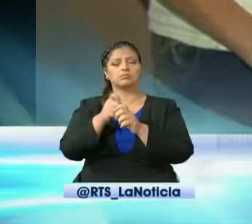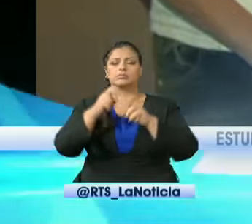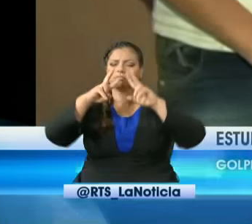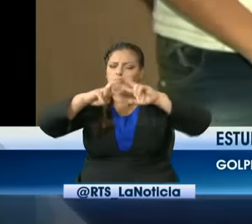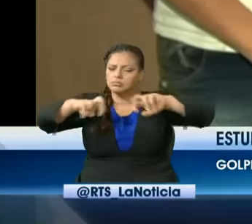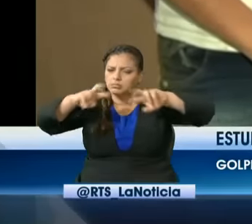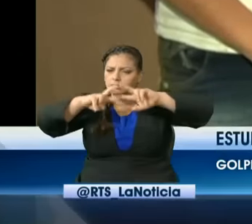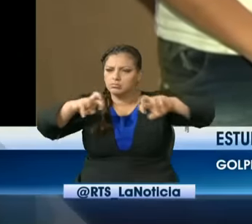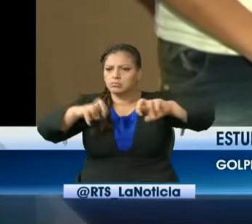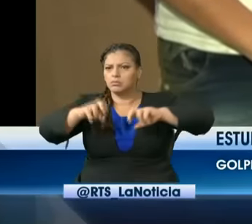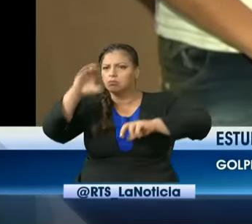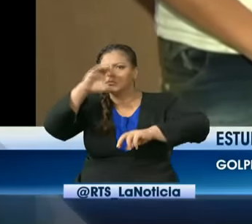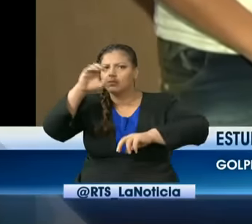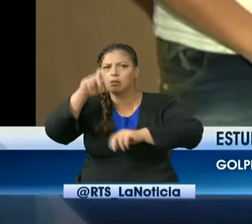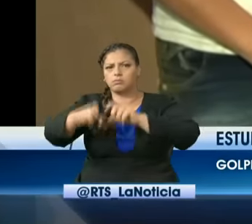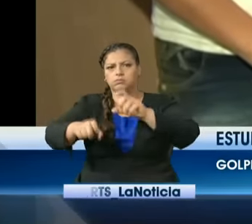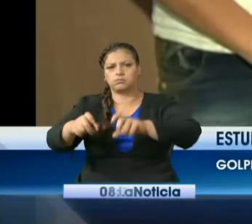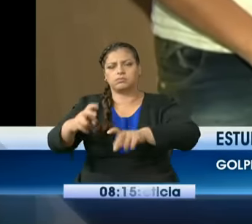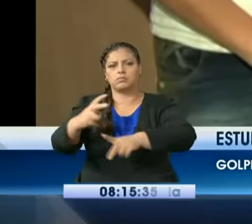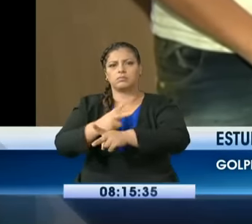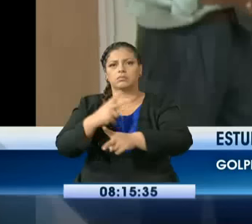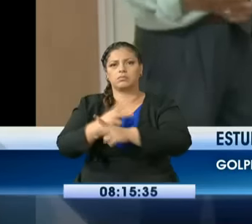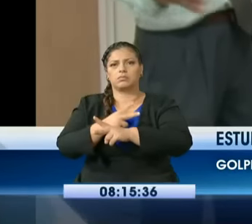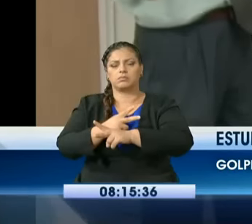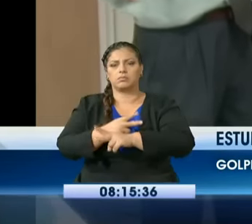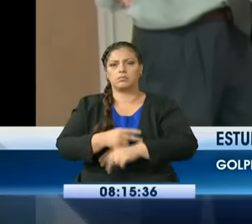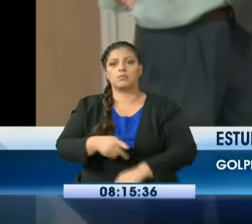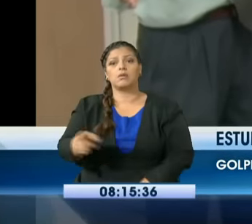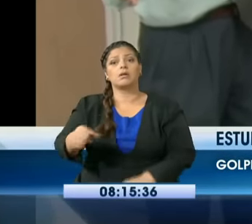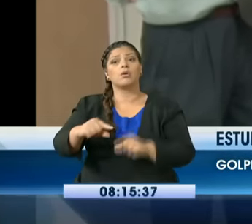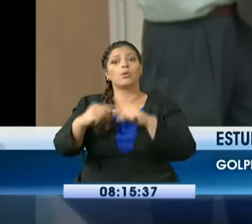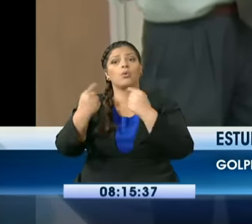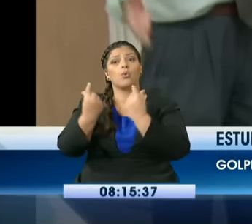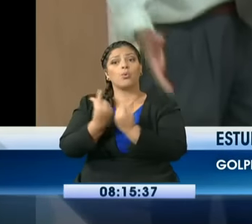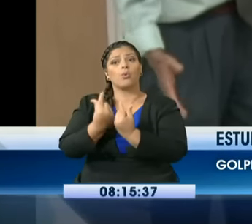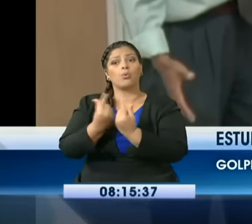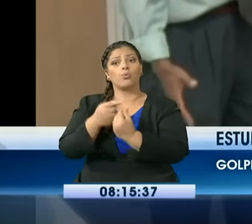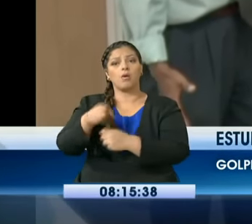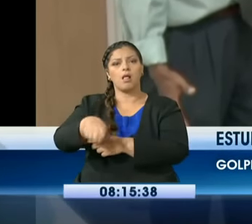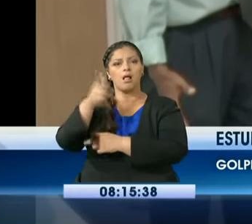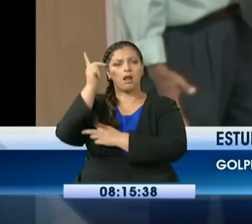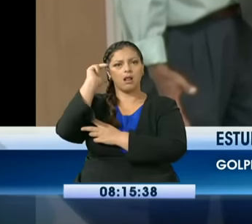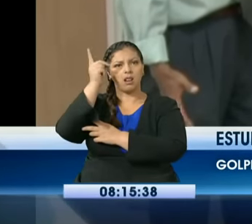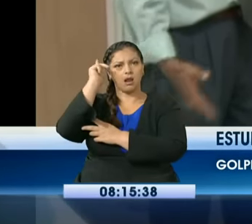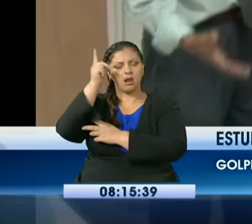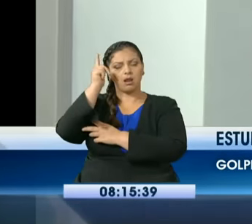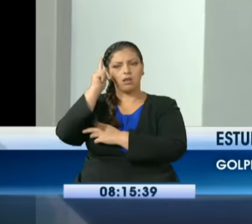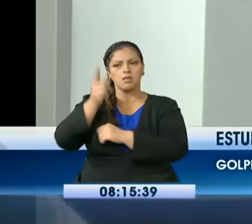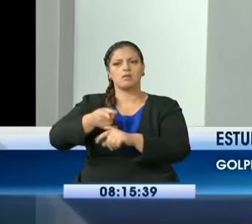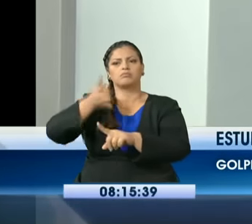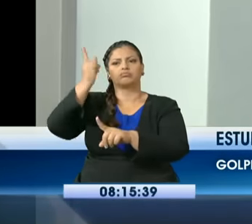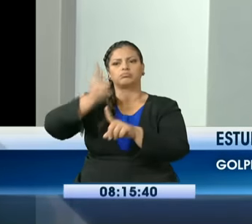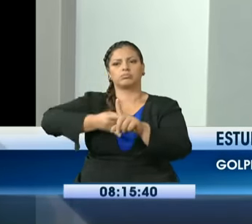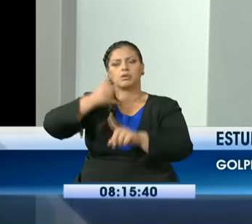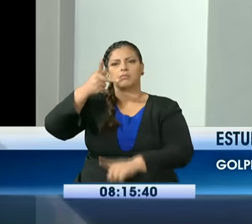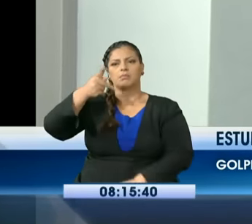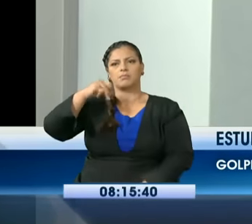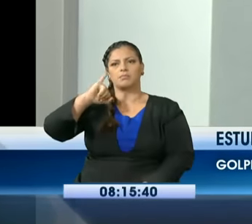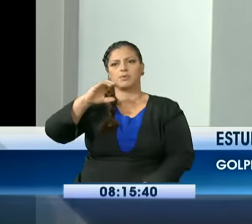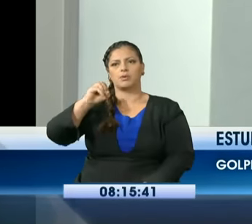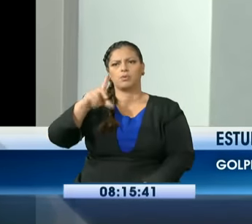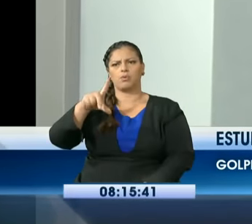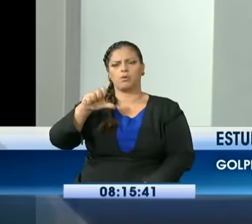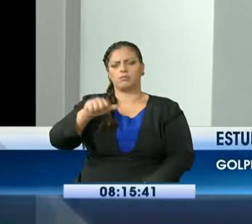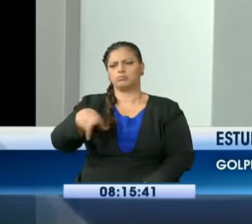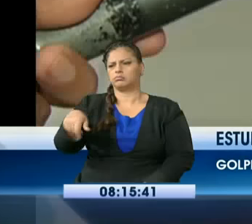investiguen y saquen de circulación a la banda del Piola. Ellos son un poco de hacheros que están ahí, en toda la esquina, pasan en la